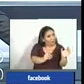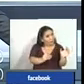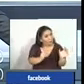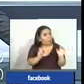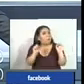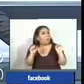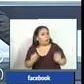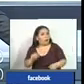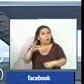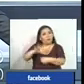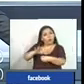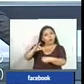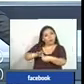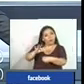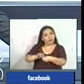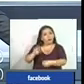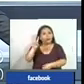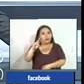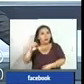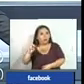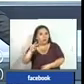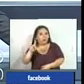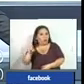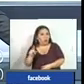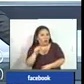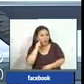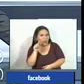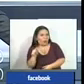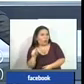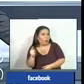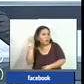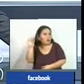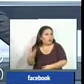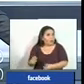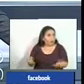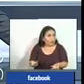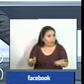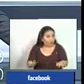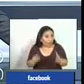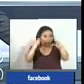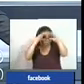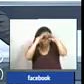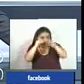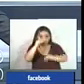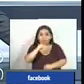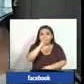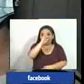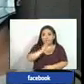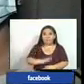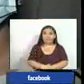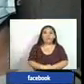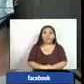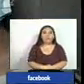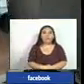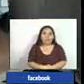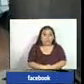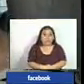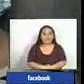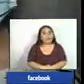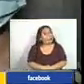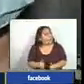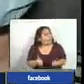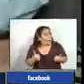próximas elecciones de 2021. Conozcamos cómo cerró este proceso justamente a la medianoche. Pues es súper,